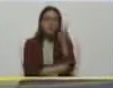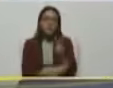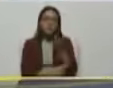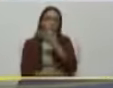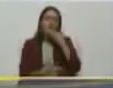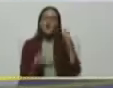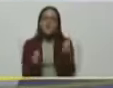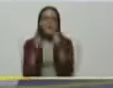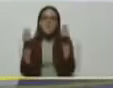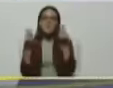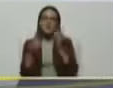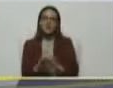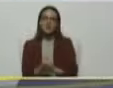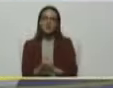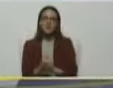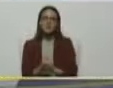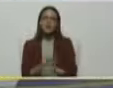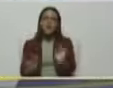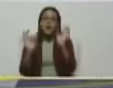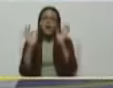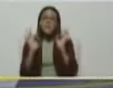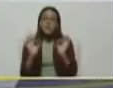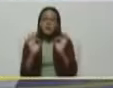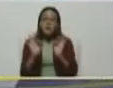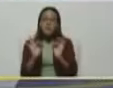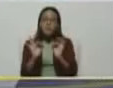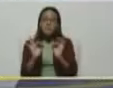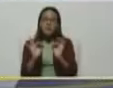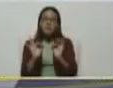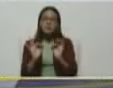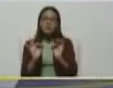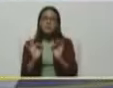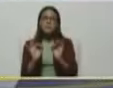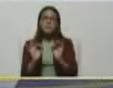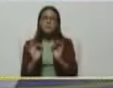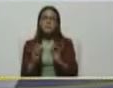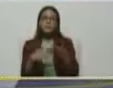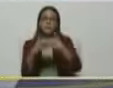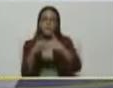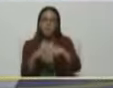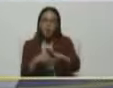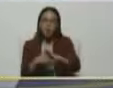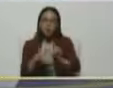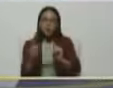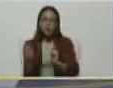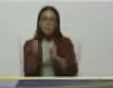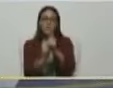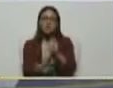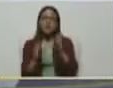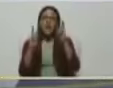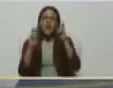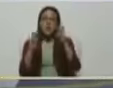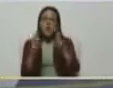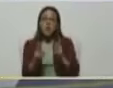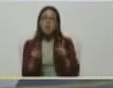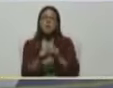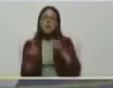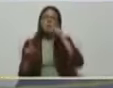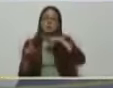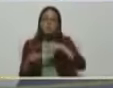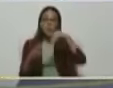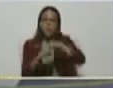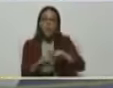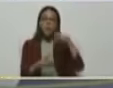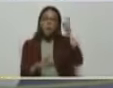mejor, especialmente cuando ustedes pronto pasarán una nueva fase histórica de su pueblo